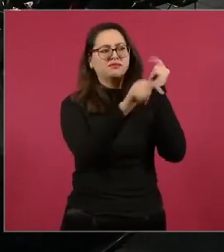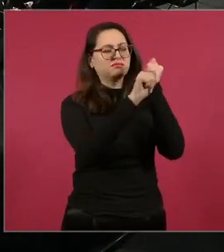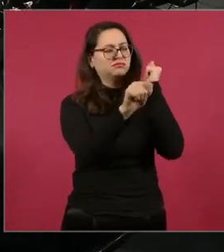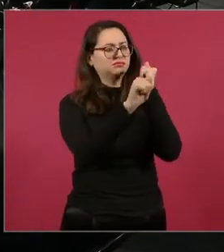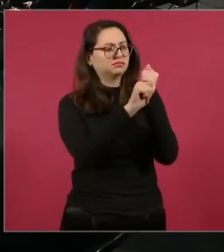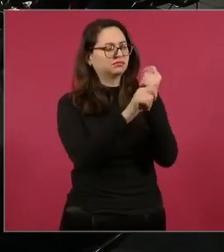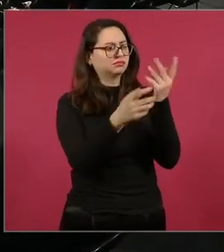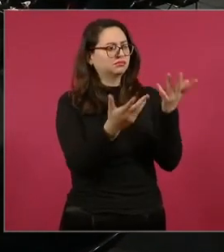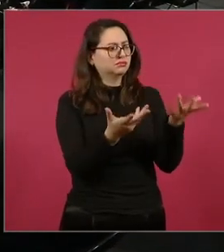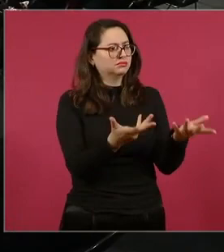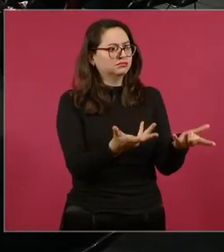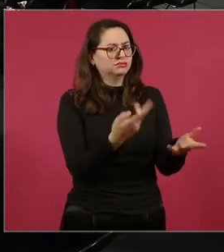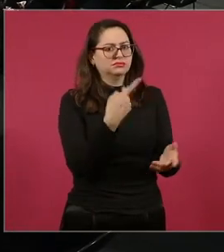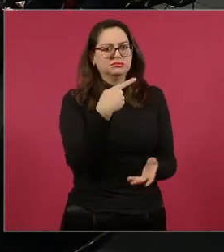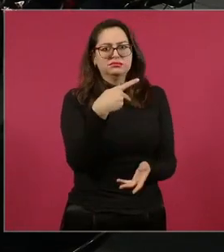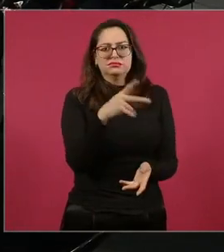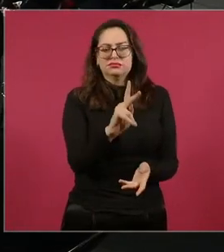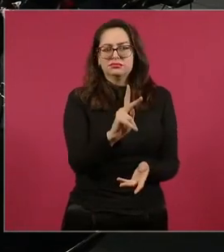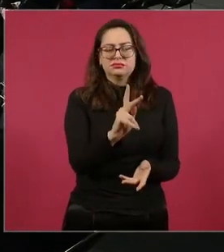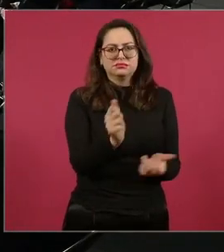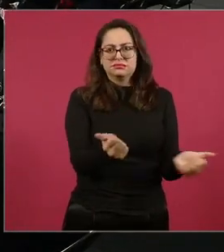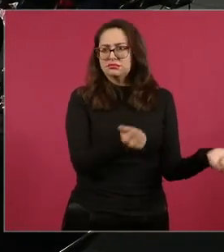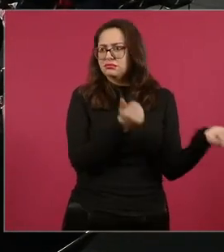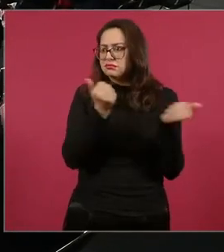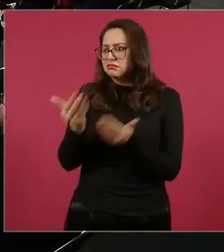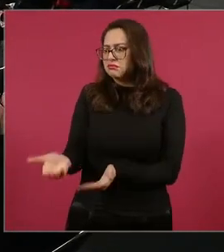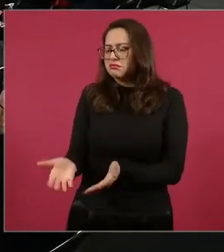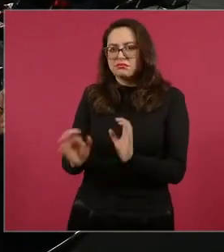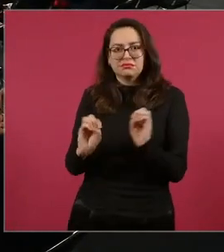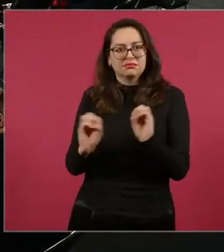Si cancelábamos los contratos,